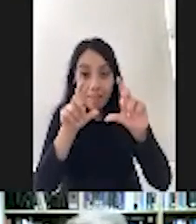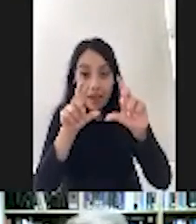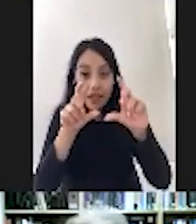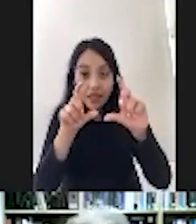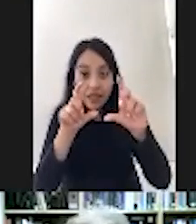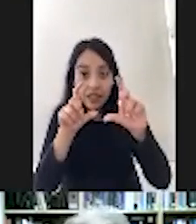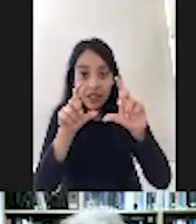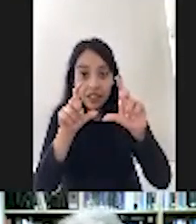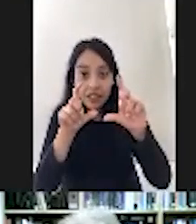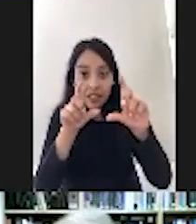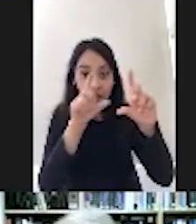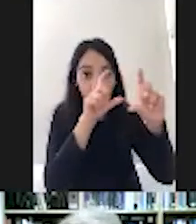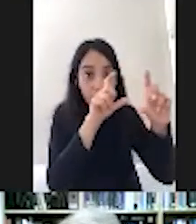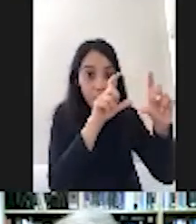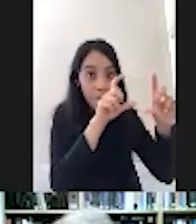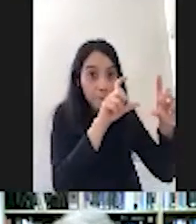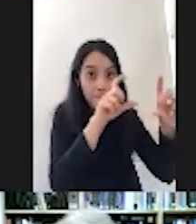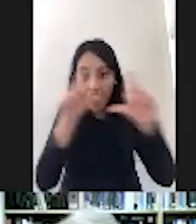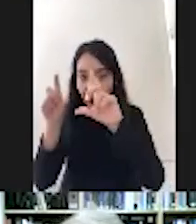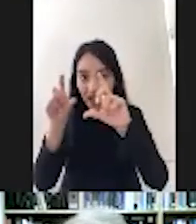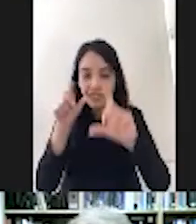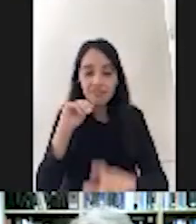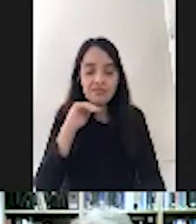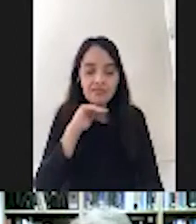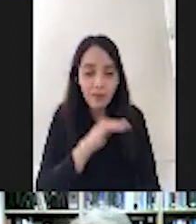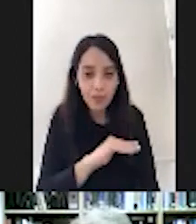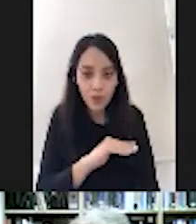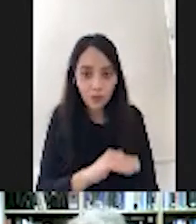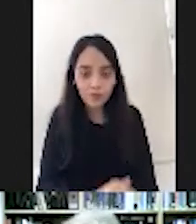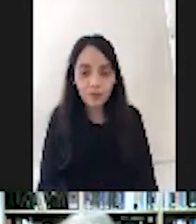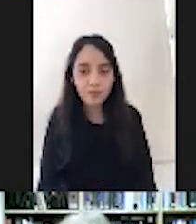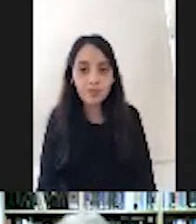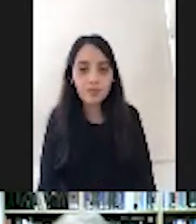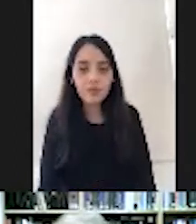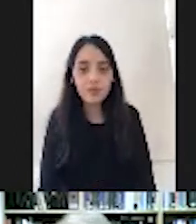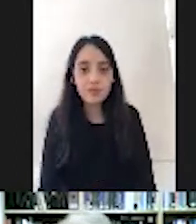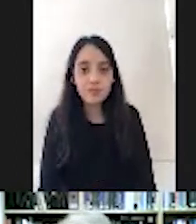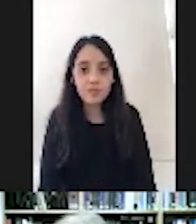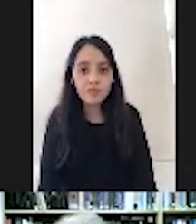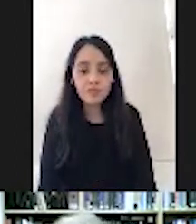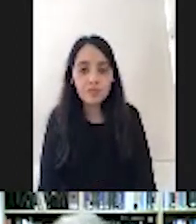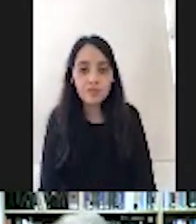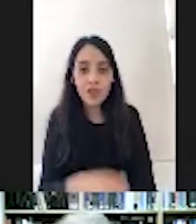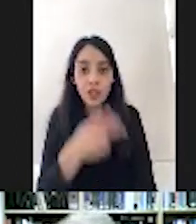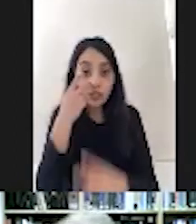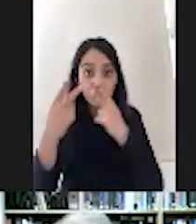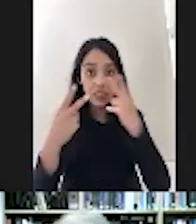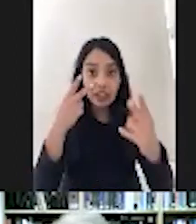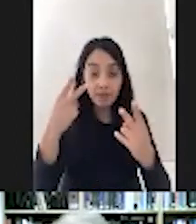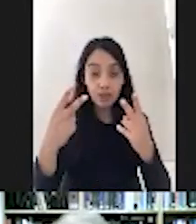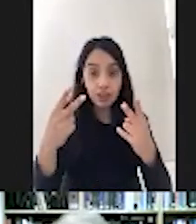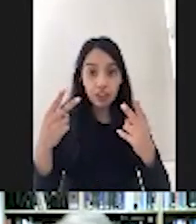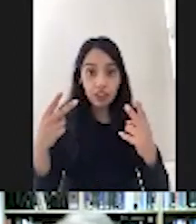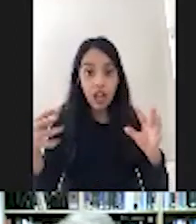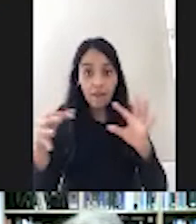se desplaza a gran velocidad porque el ojo se mueve rápido. Y si nuestra percepción visual coincidiera con lo que ocurre en el